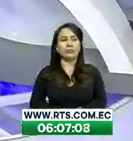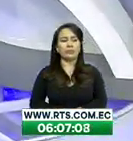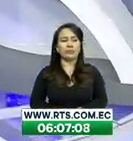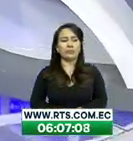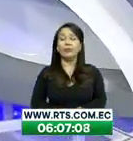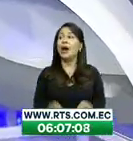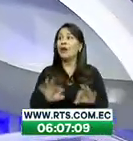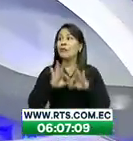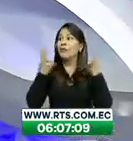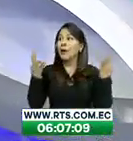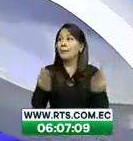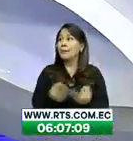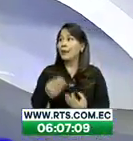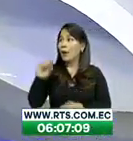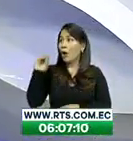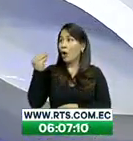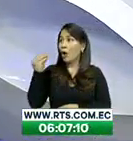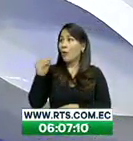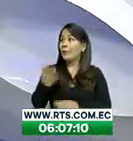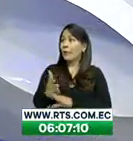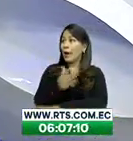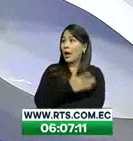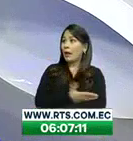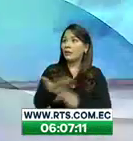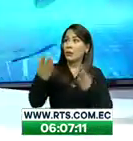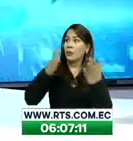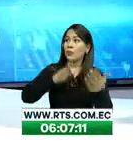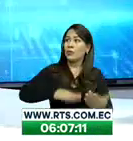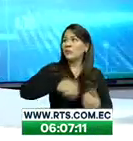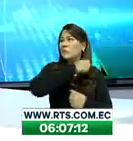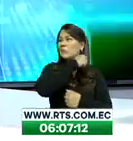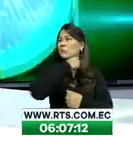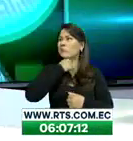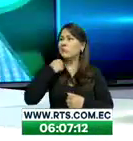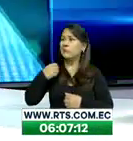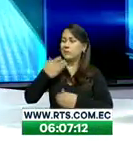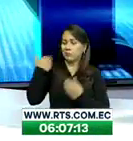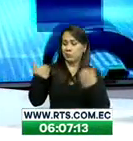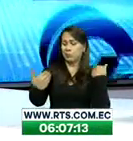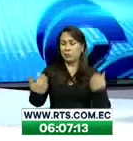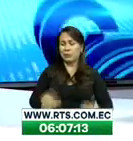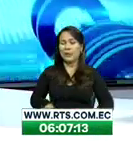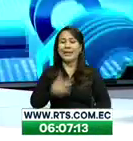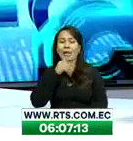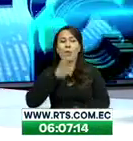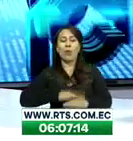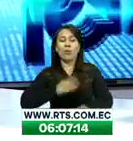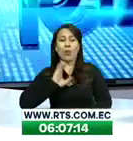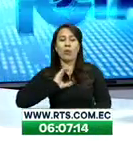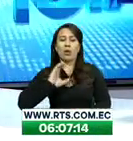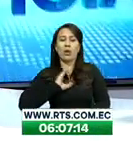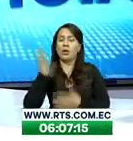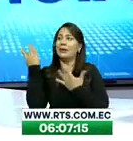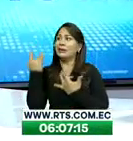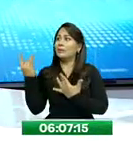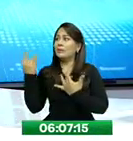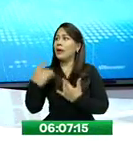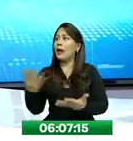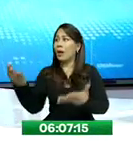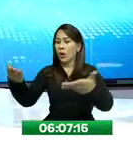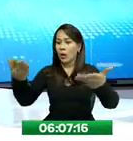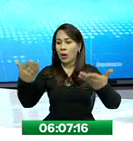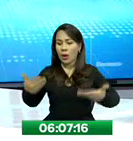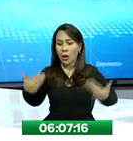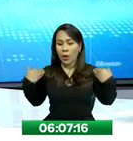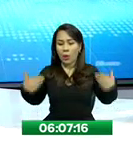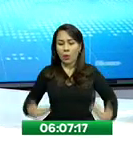Y familiares de la joven quien fue asesinada y descuartizada presuntamente por su cuñado, aún esperan que les entreguen el cuerpo